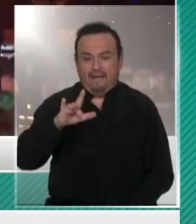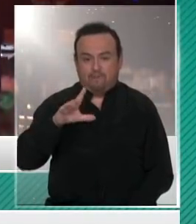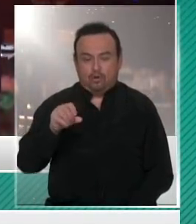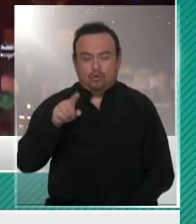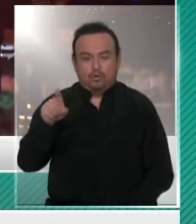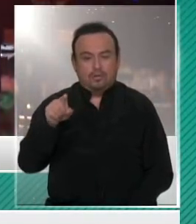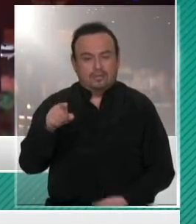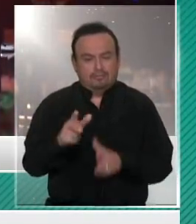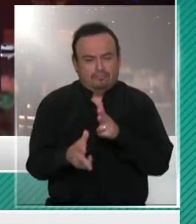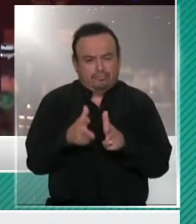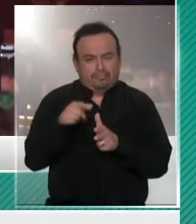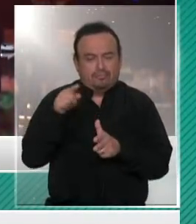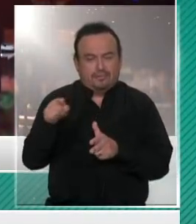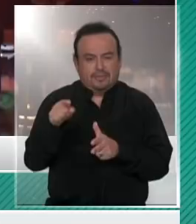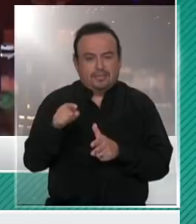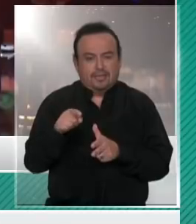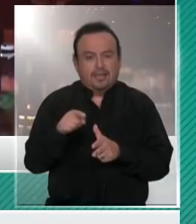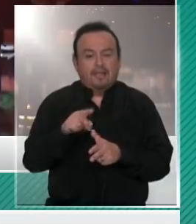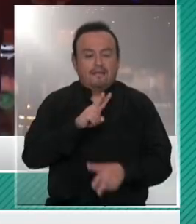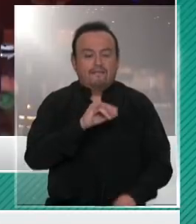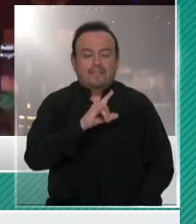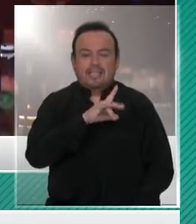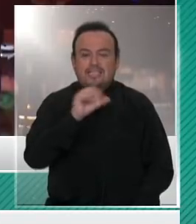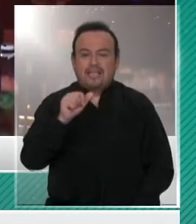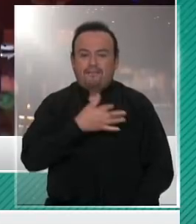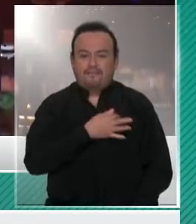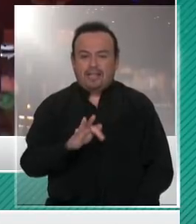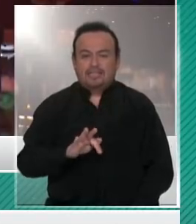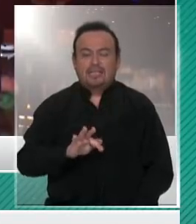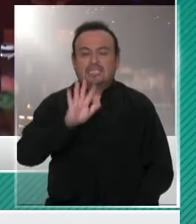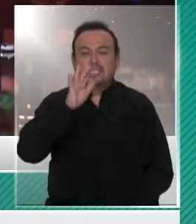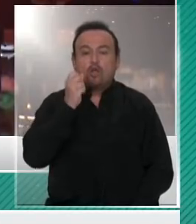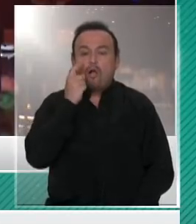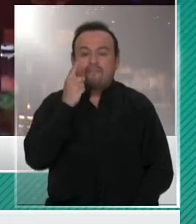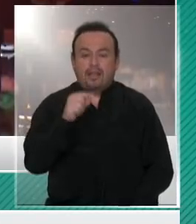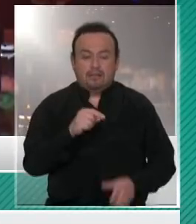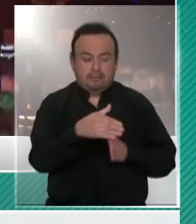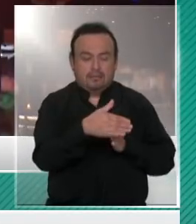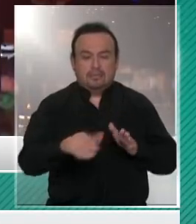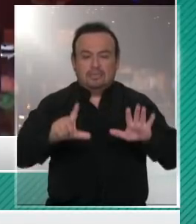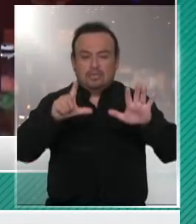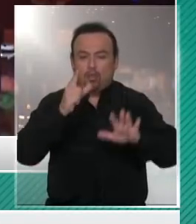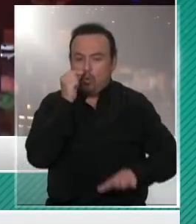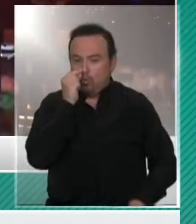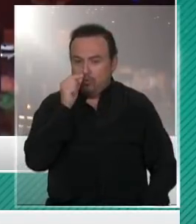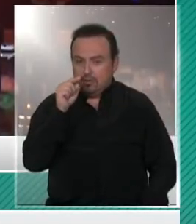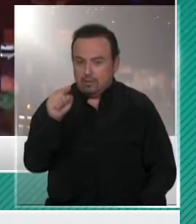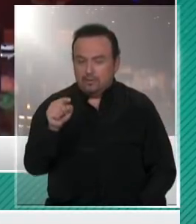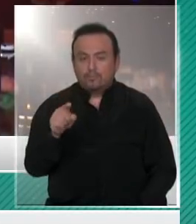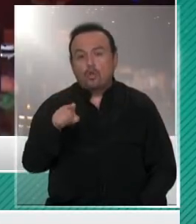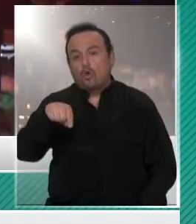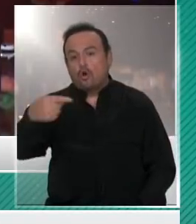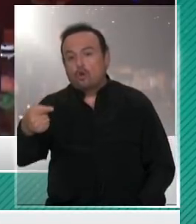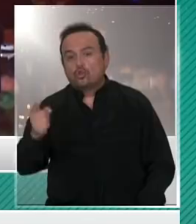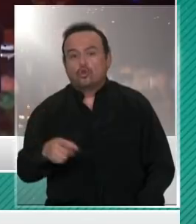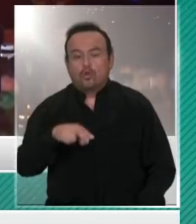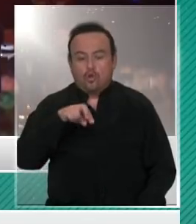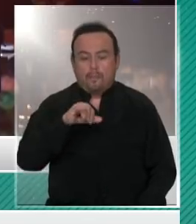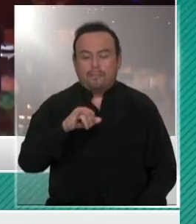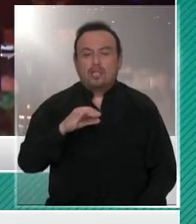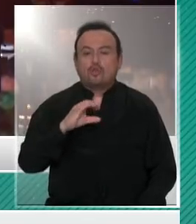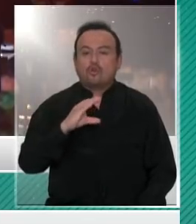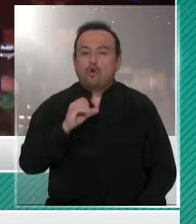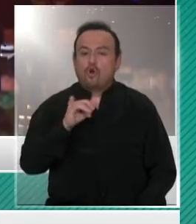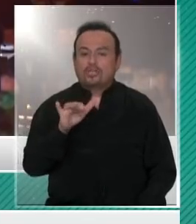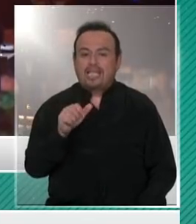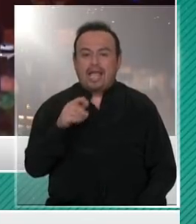Estación Central, en el barrio de Villa Francia, ahí en 5 de abril con 7 de octubre. Felipe Caro, que se encuentra en el sector de La Pincoya, en Huechuraba. Vamos a conversar ahora también